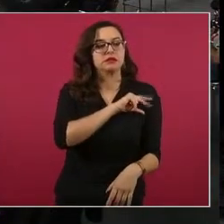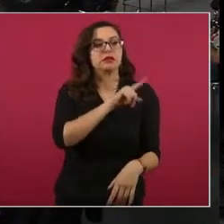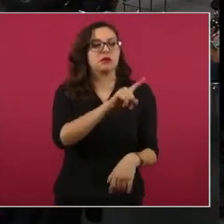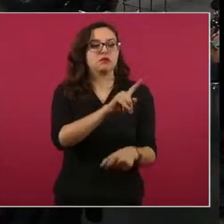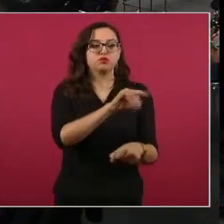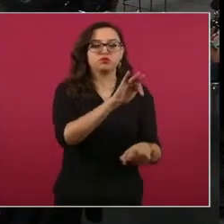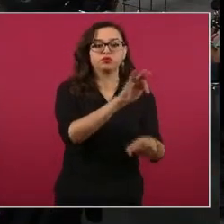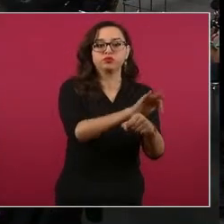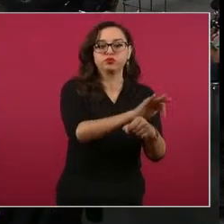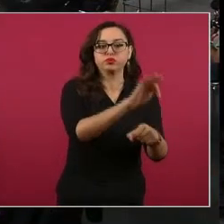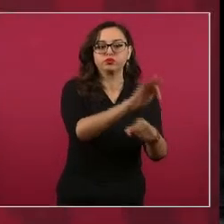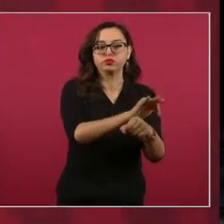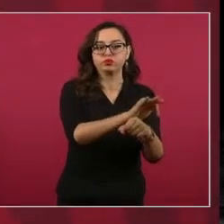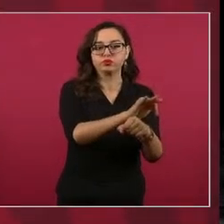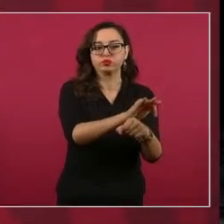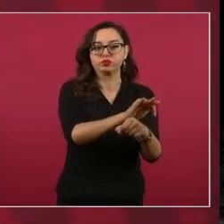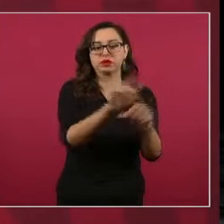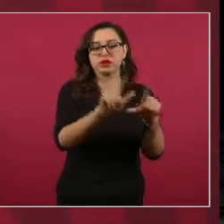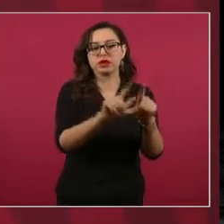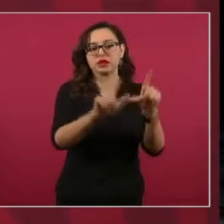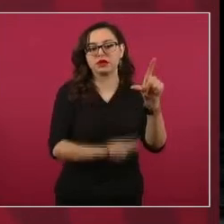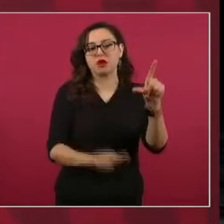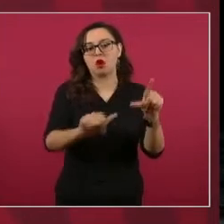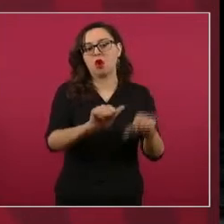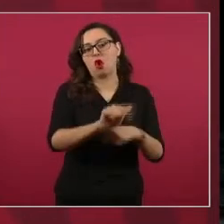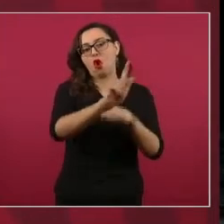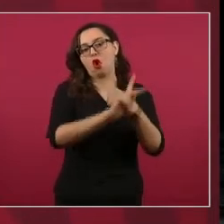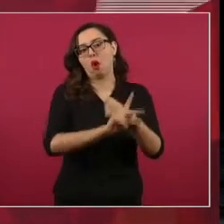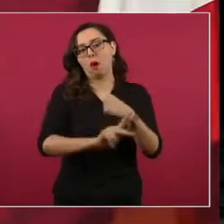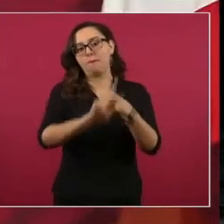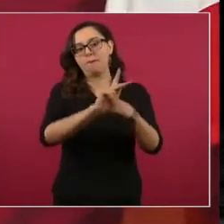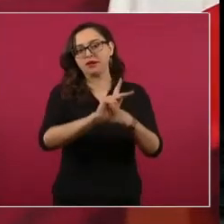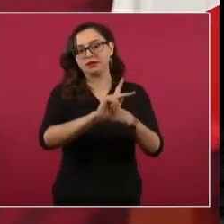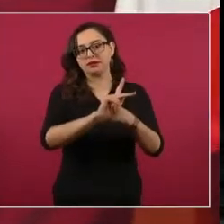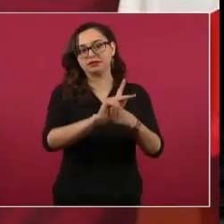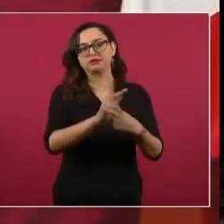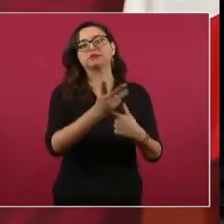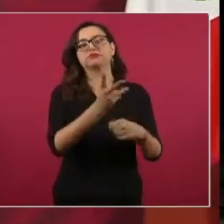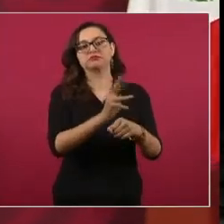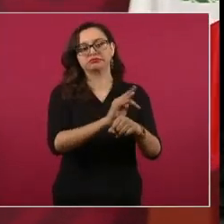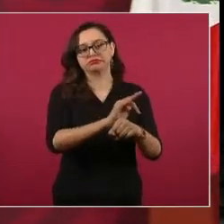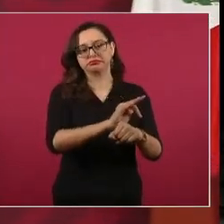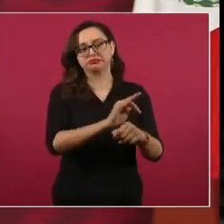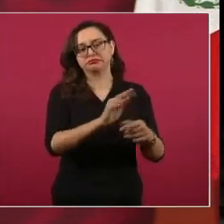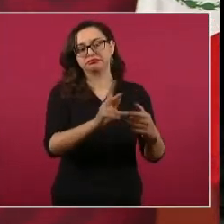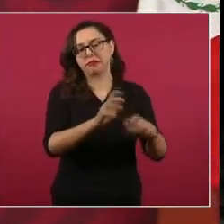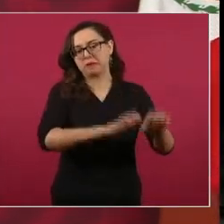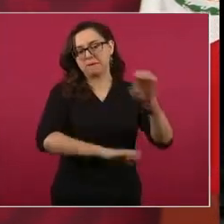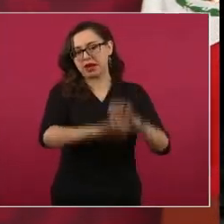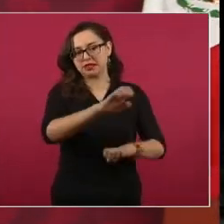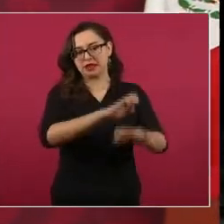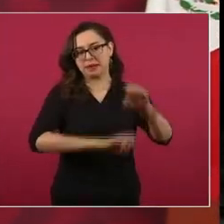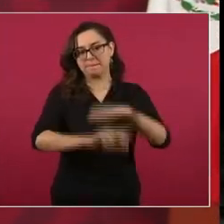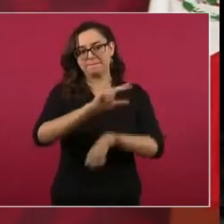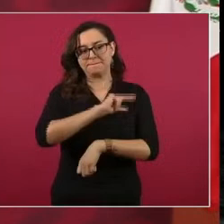entonces por eso constituyeron ayer hablaba de todas las reformas constitucionales